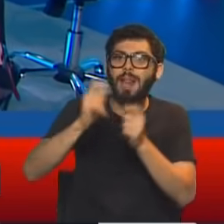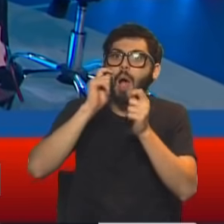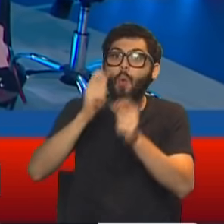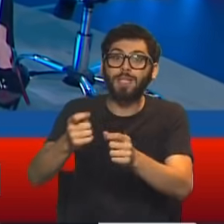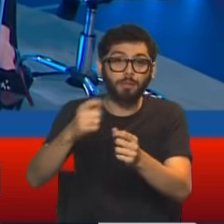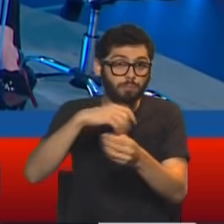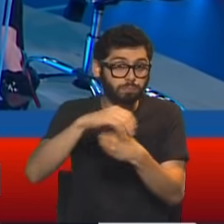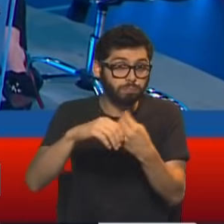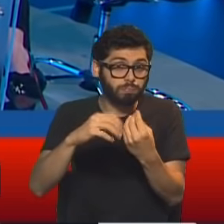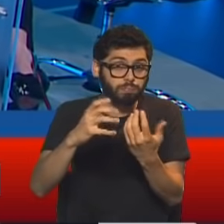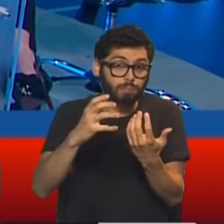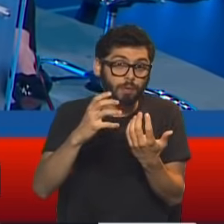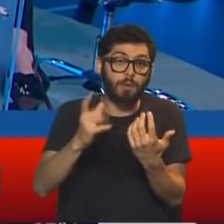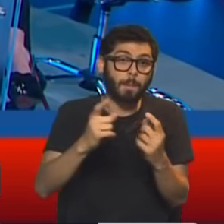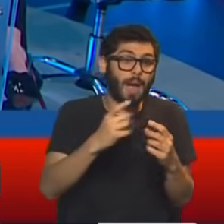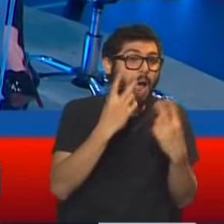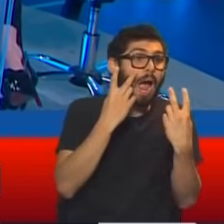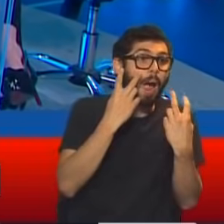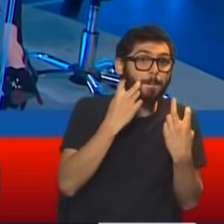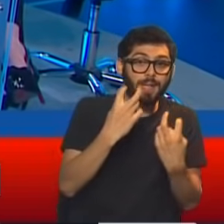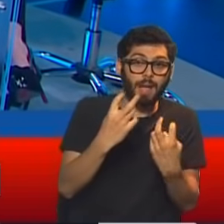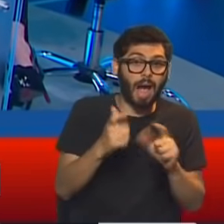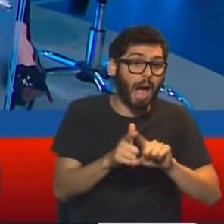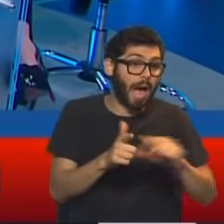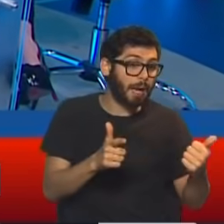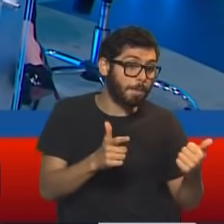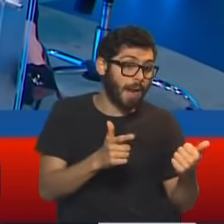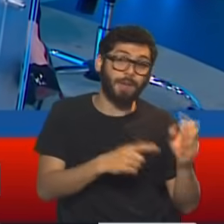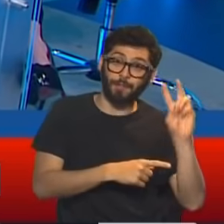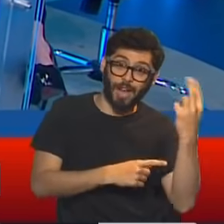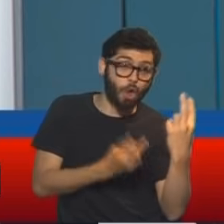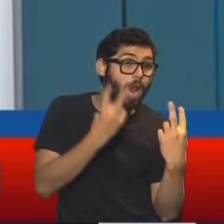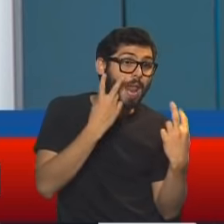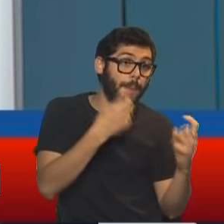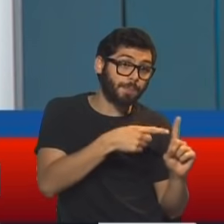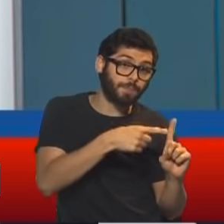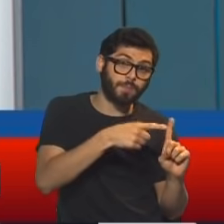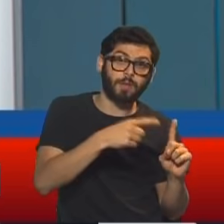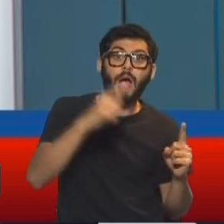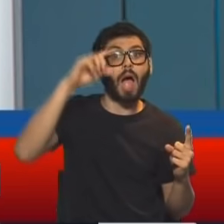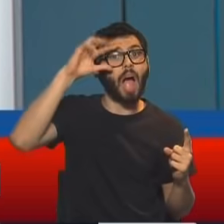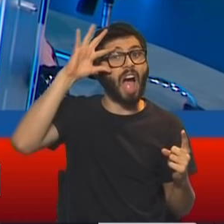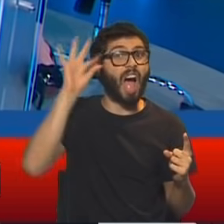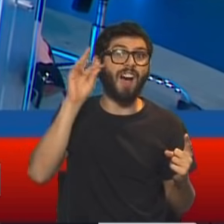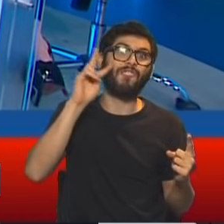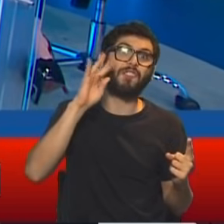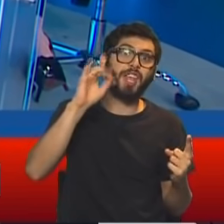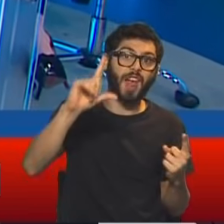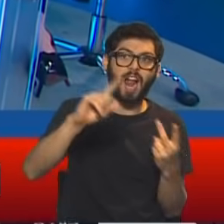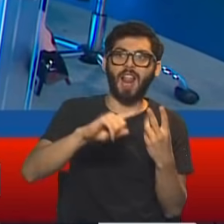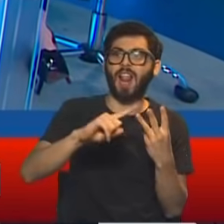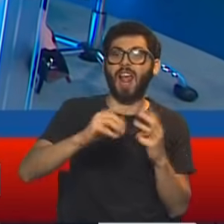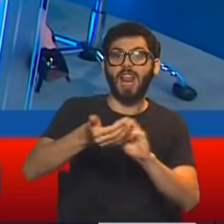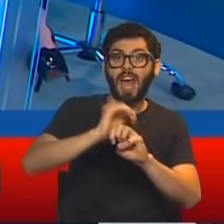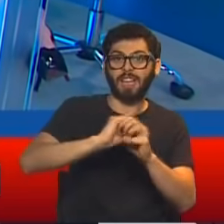y ajenos. Por favor. Propios y ajenos. Infiltrados. Investigó a su hermana, la que falleció, y A María Eugenia Vidal, a Larreta, a Santilli, a